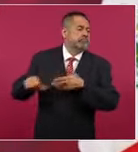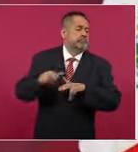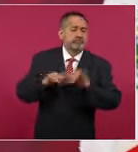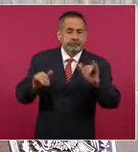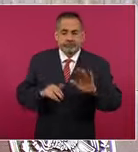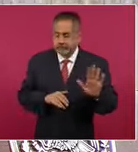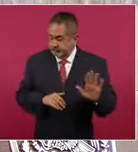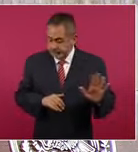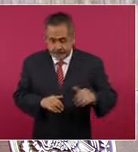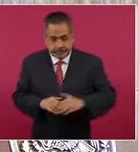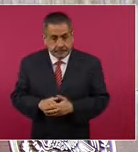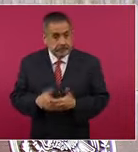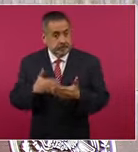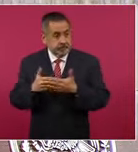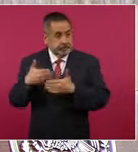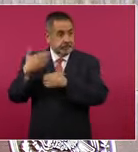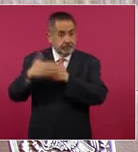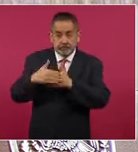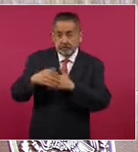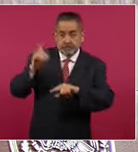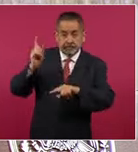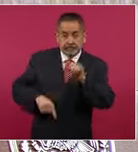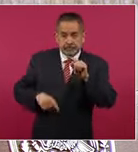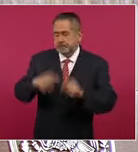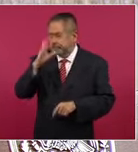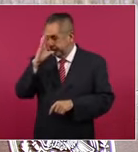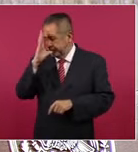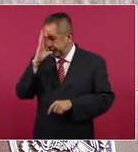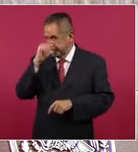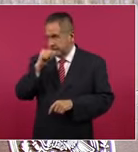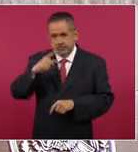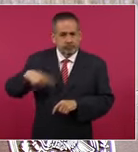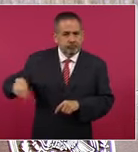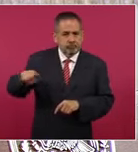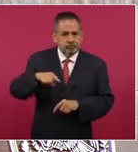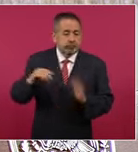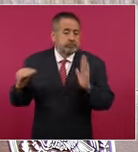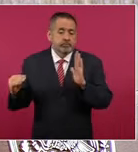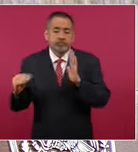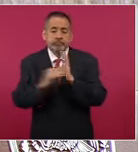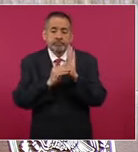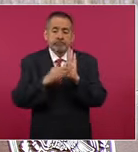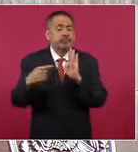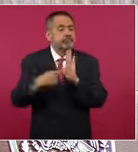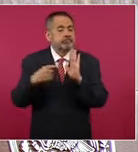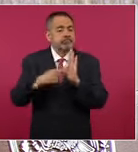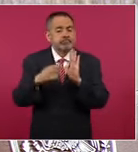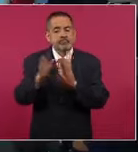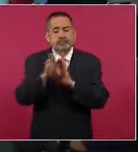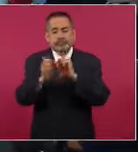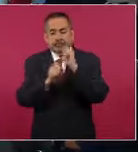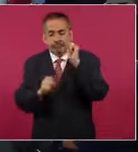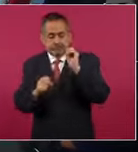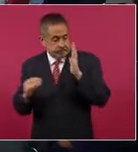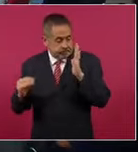Ahora va a ser muy difícil que los quiten porque ya están en la